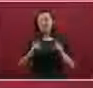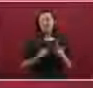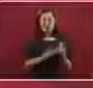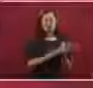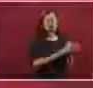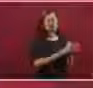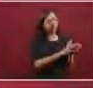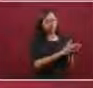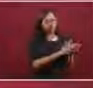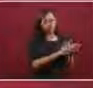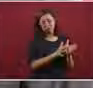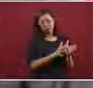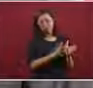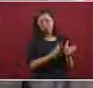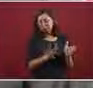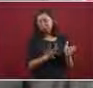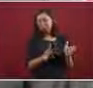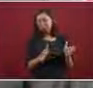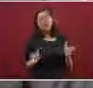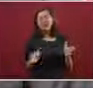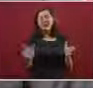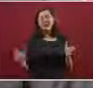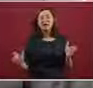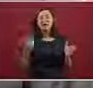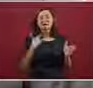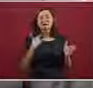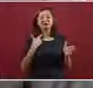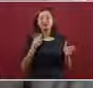hasta ahora.